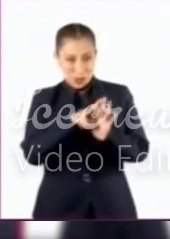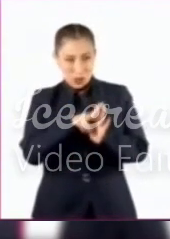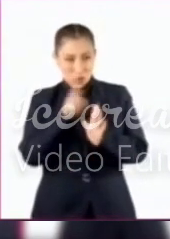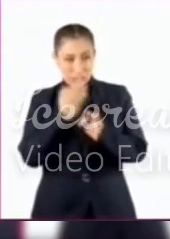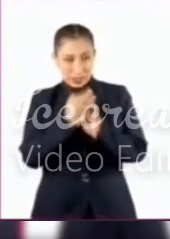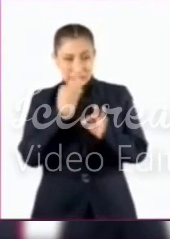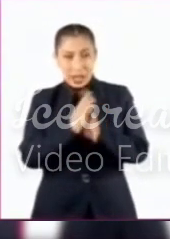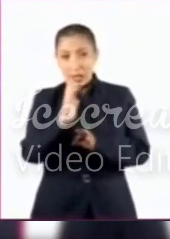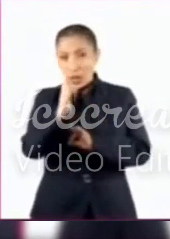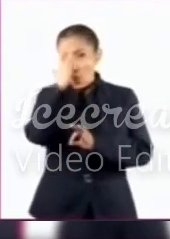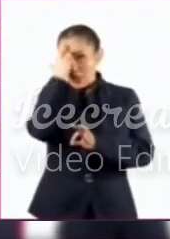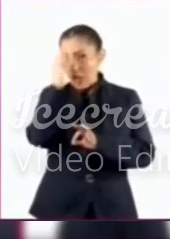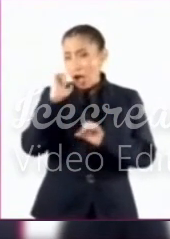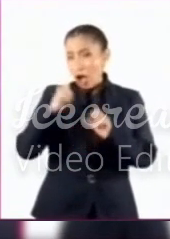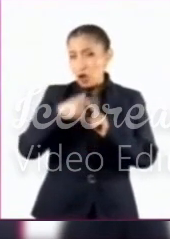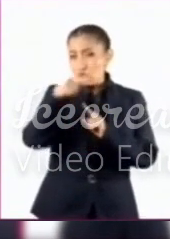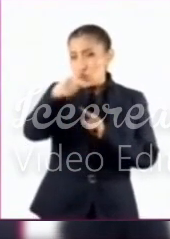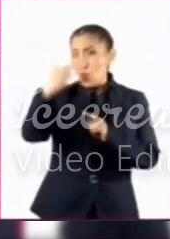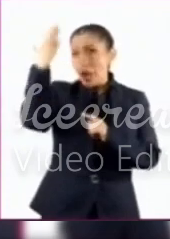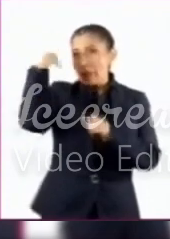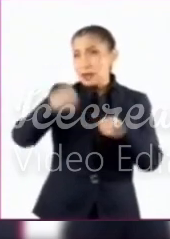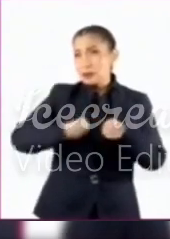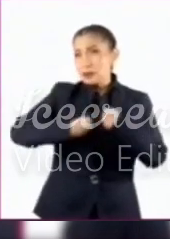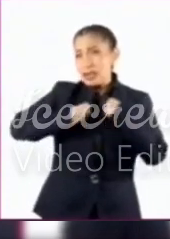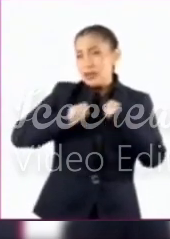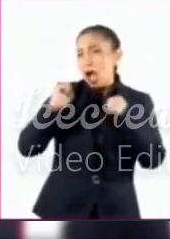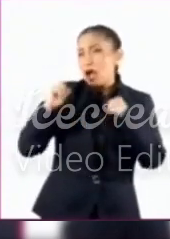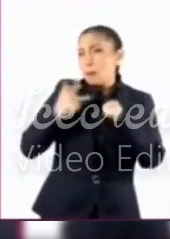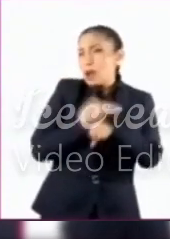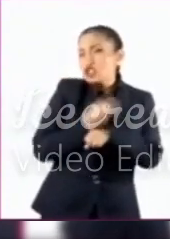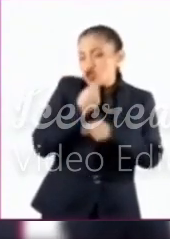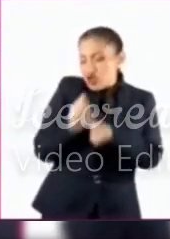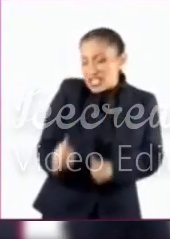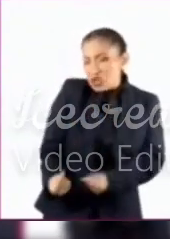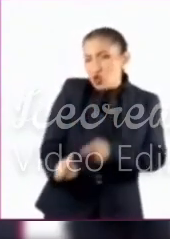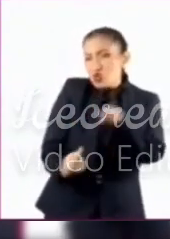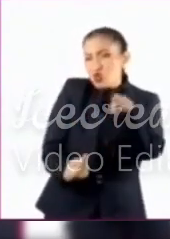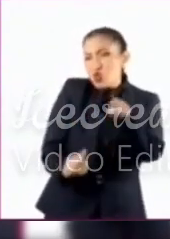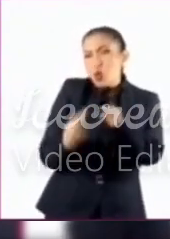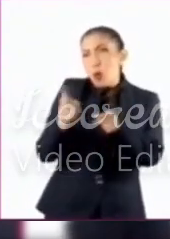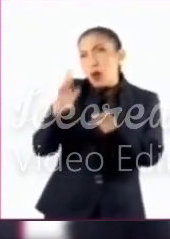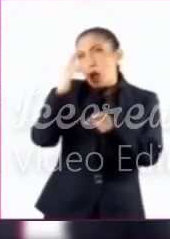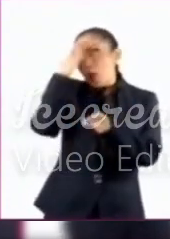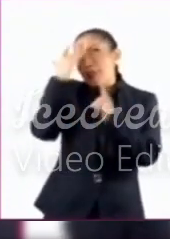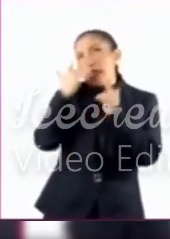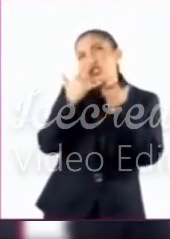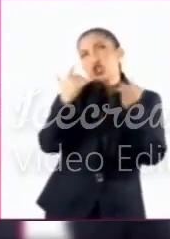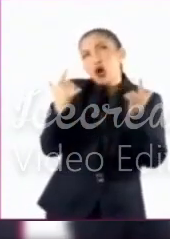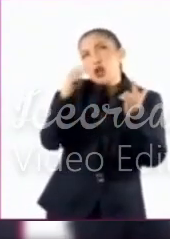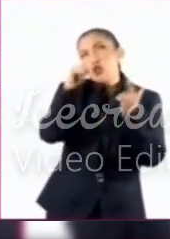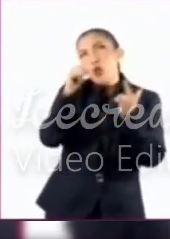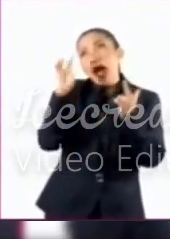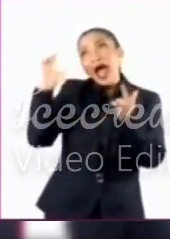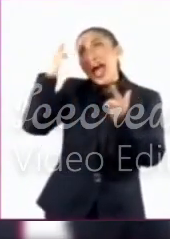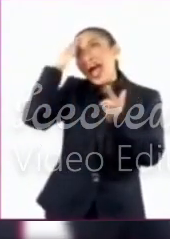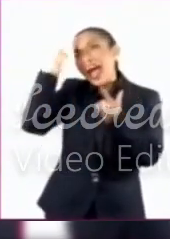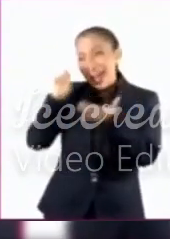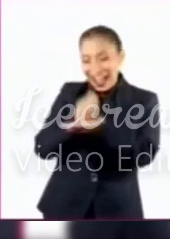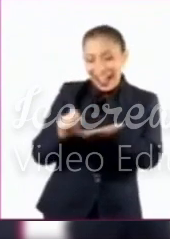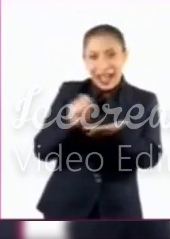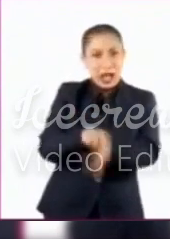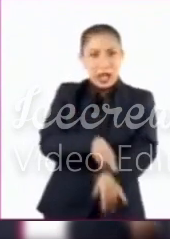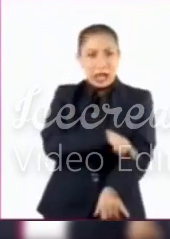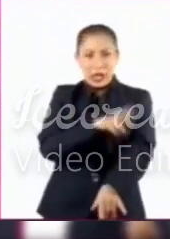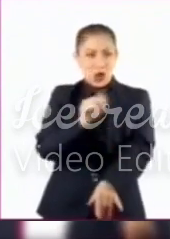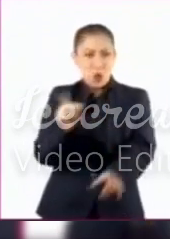vieron, recuerden alguna situación que vivieron de pequeños, en la que hayan imaginado alguna historia, y escríbanla. No debe de ser